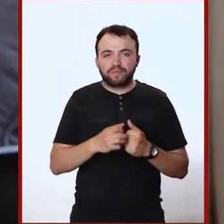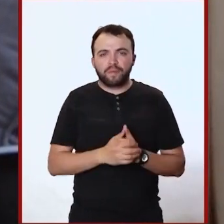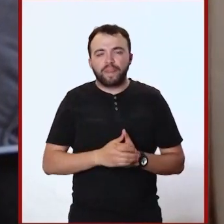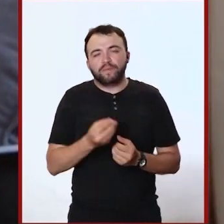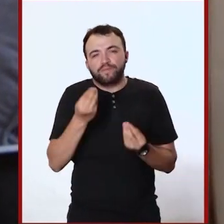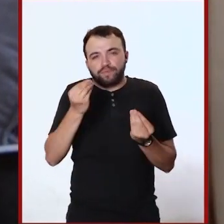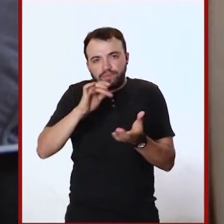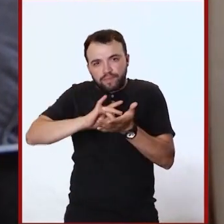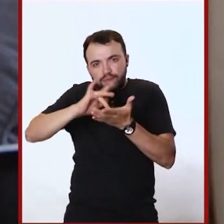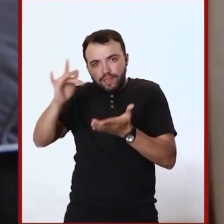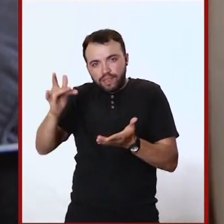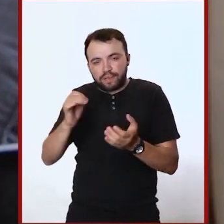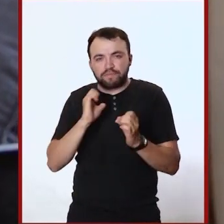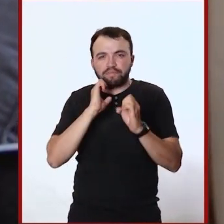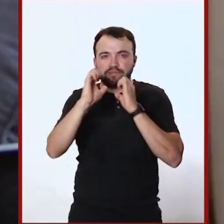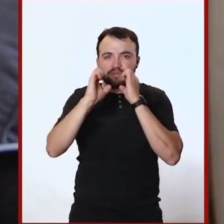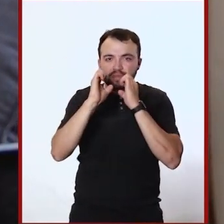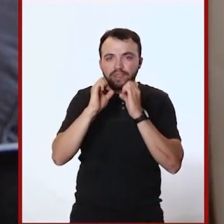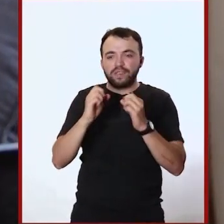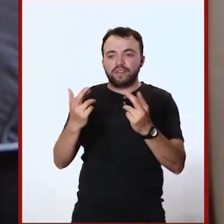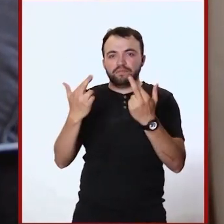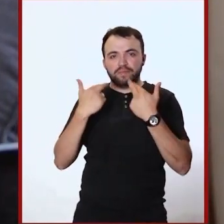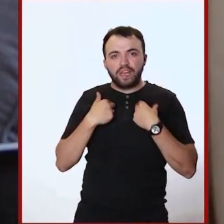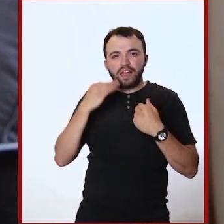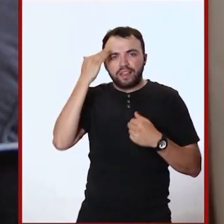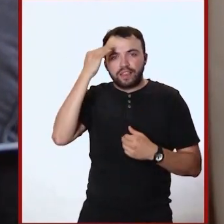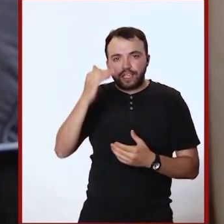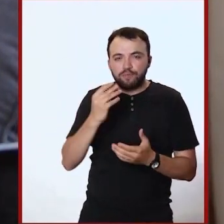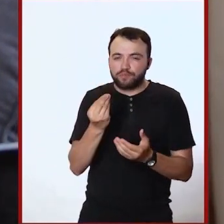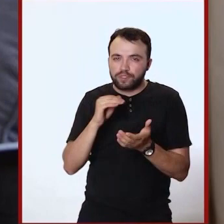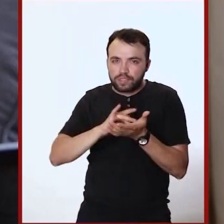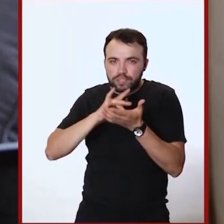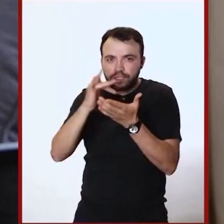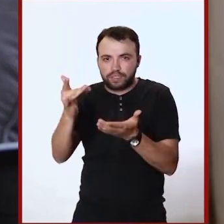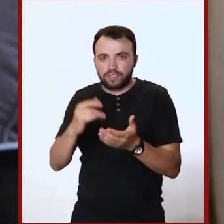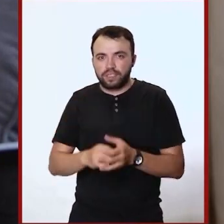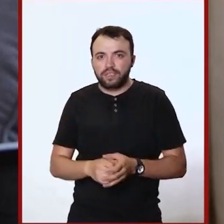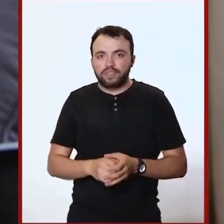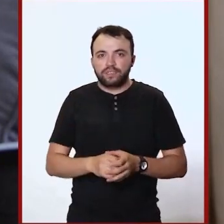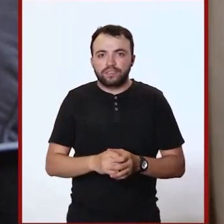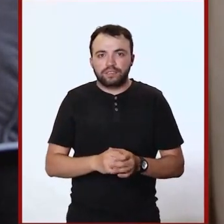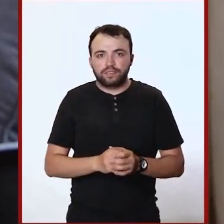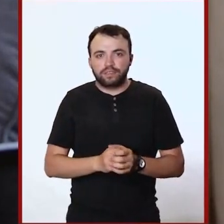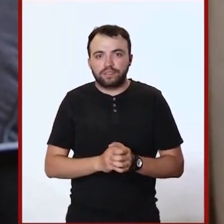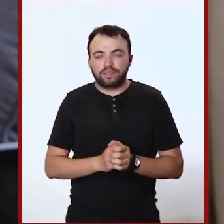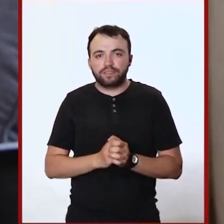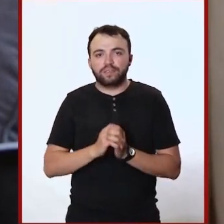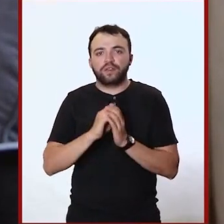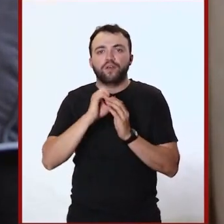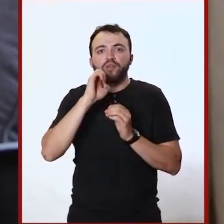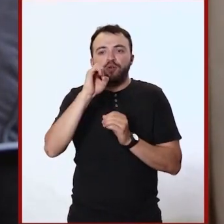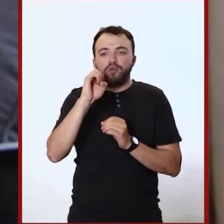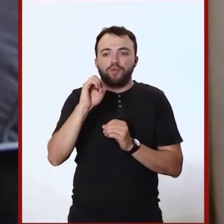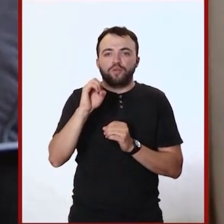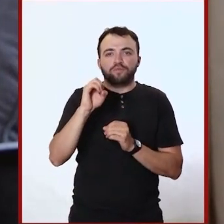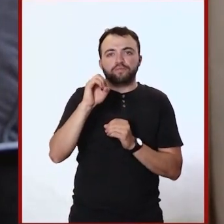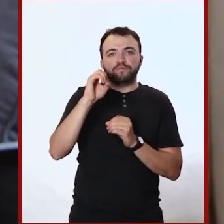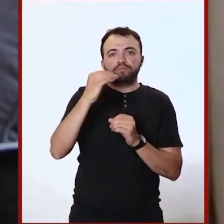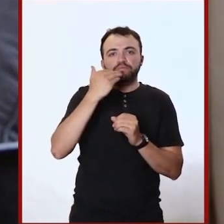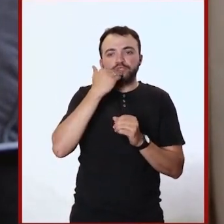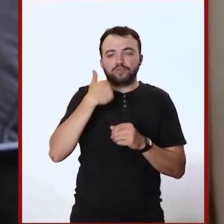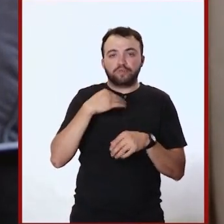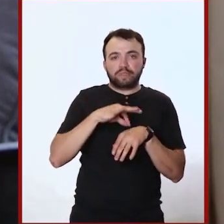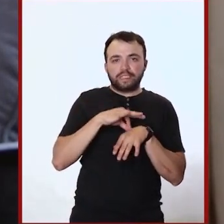entrevista, por regalarnos tu tiempo y sobre todo por impulsarnos a generar un empleo, o bien llegar con las herramientas que ya